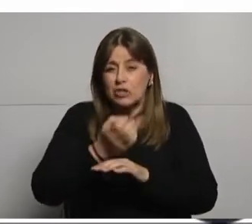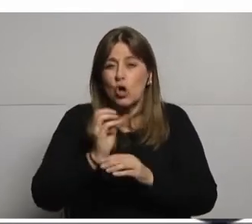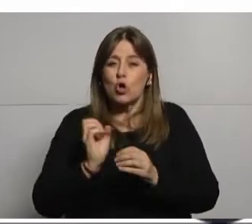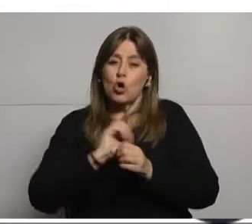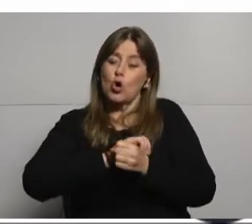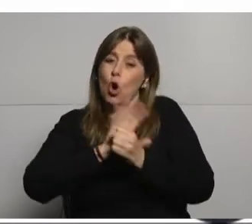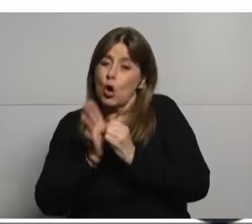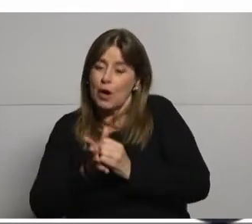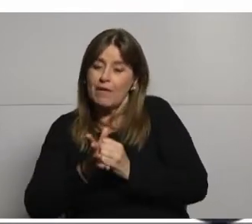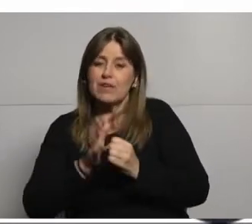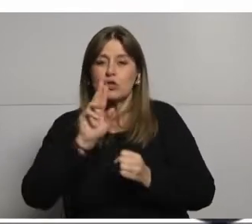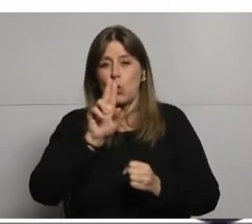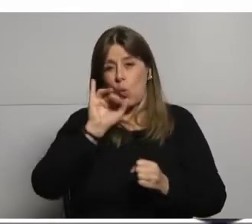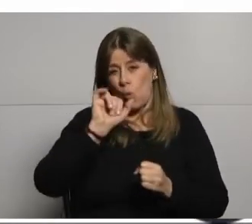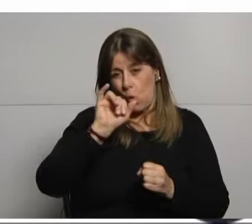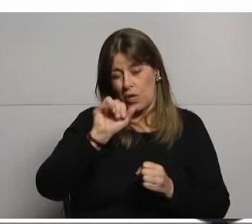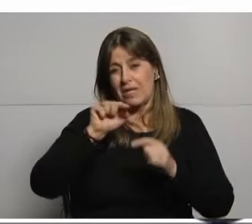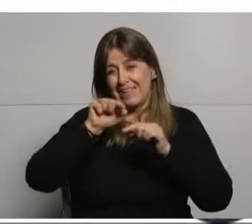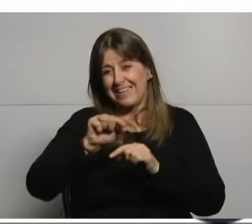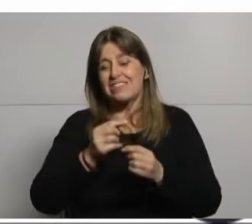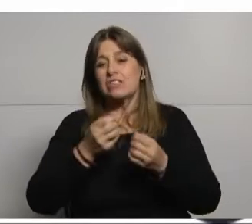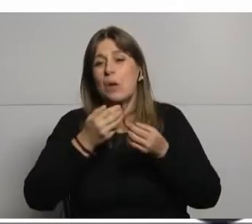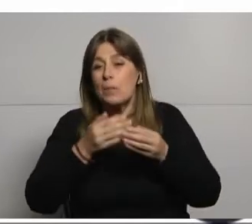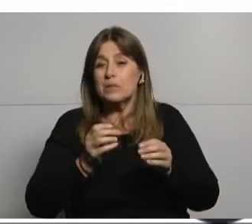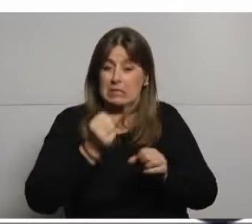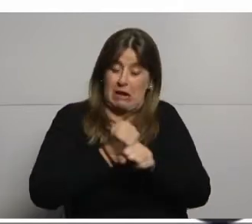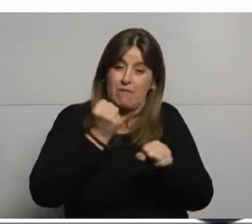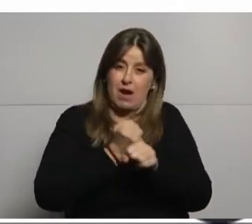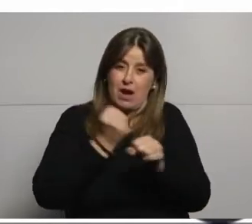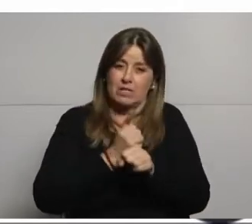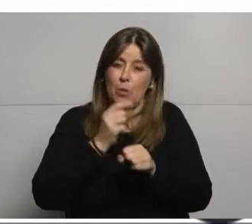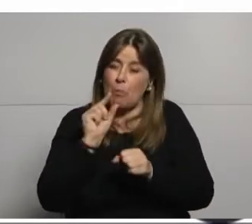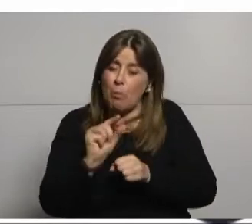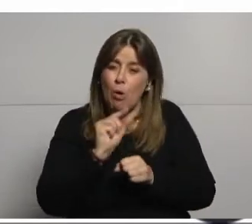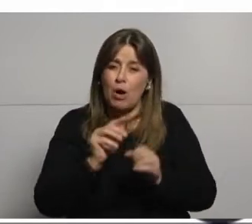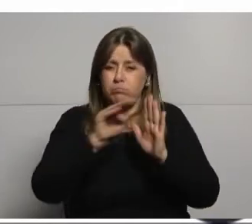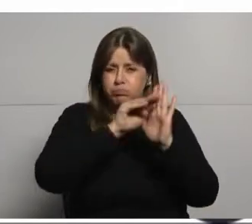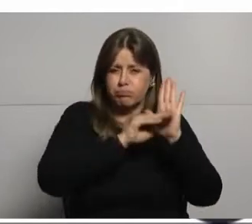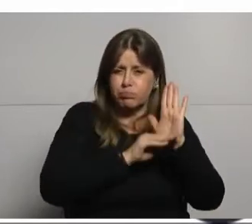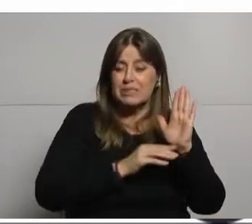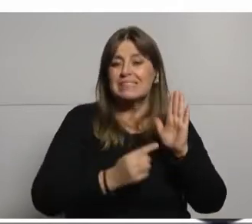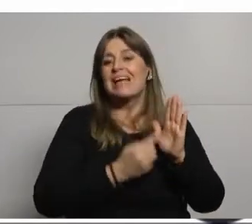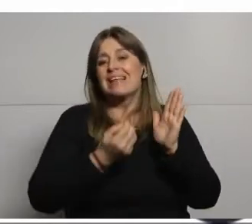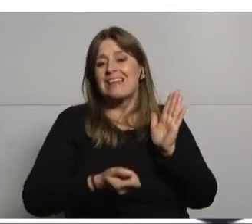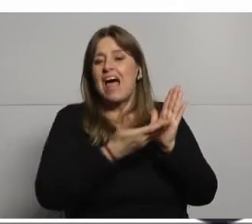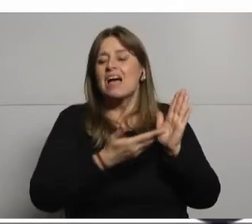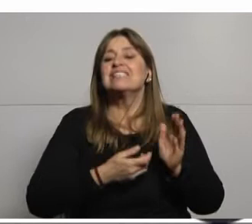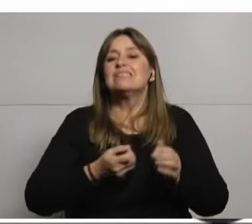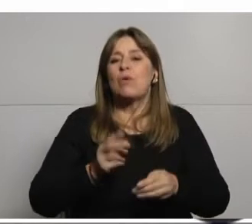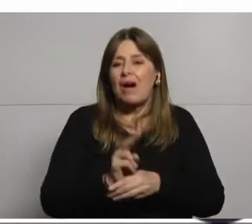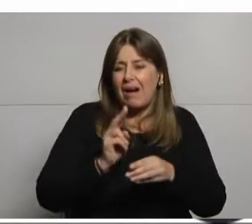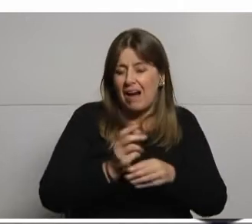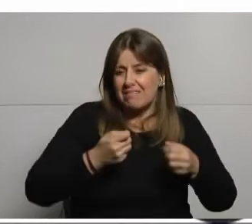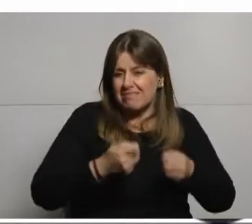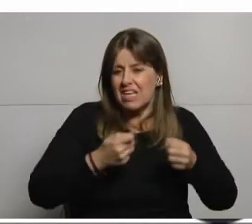que tengo contadas yo, aplicaciones que hay a nivel comparado, estén operando, ¿no? Pero pocas con este protocolo que tiene ciertas garantías en su diseño, o